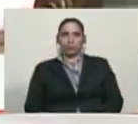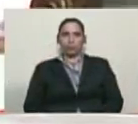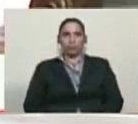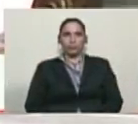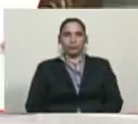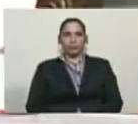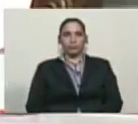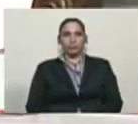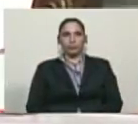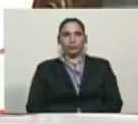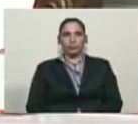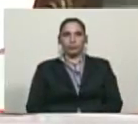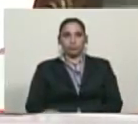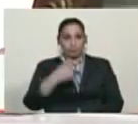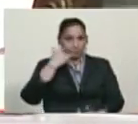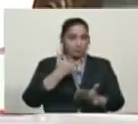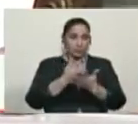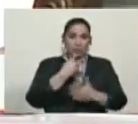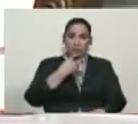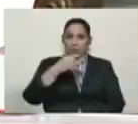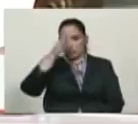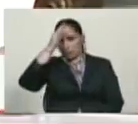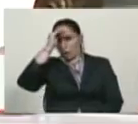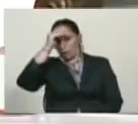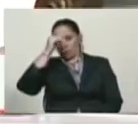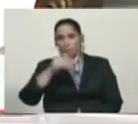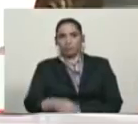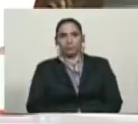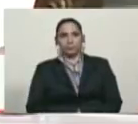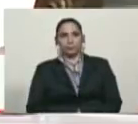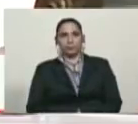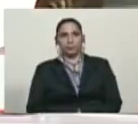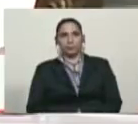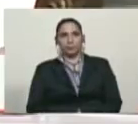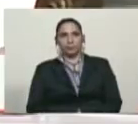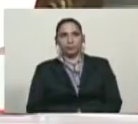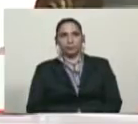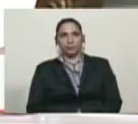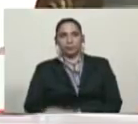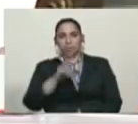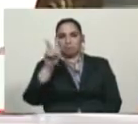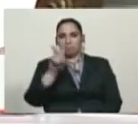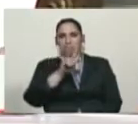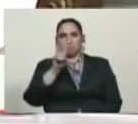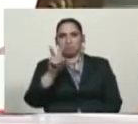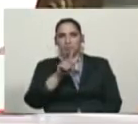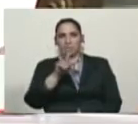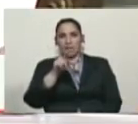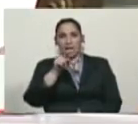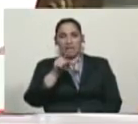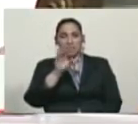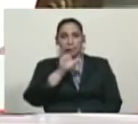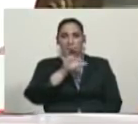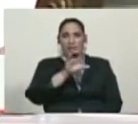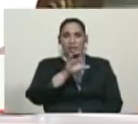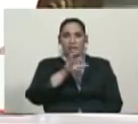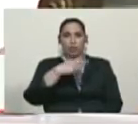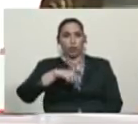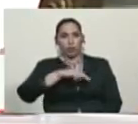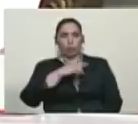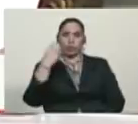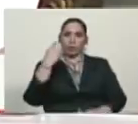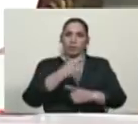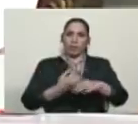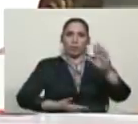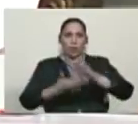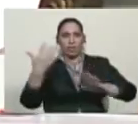que pasaba por su mente miren lo que dice throne venezuela este es el país con el que deberíamos ir